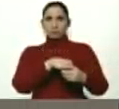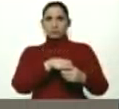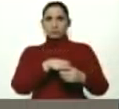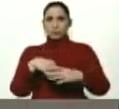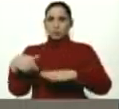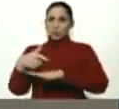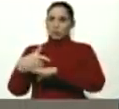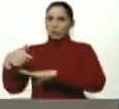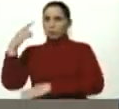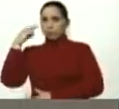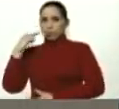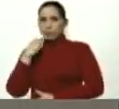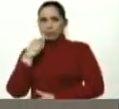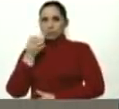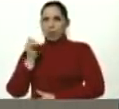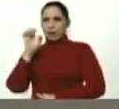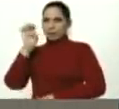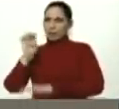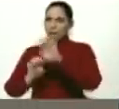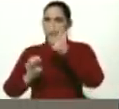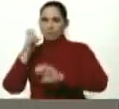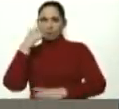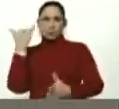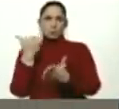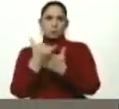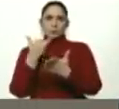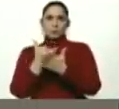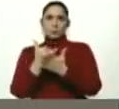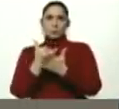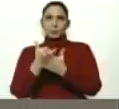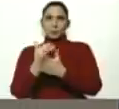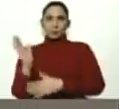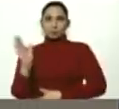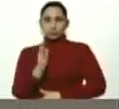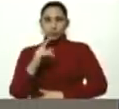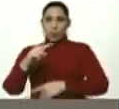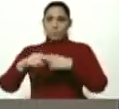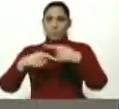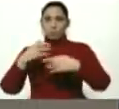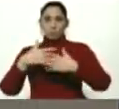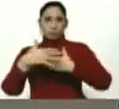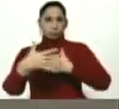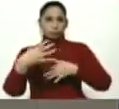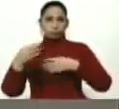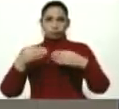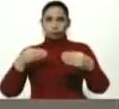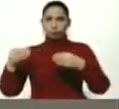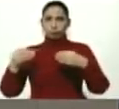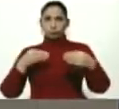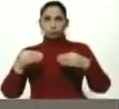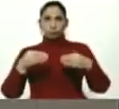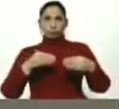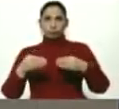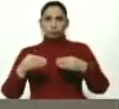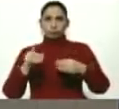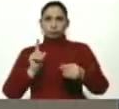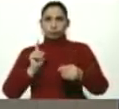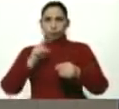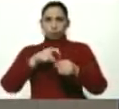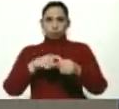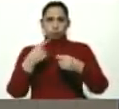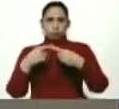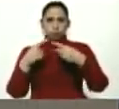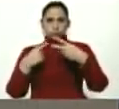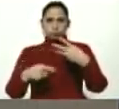gobierno bolivariano está evaluando, cuando venga el próximo lapso de flexibilización, incorporar a